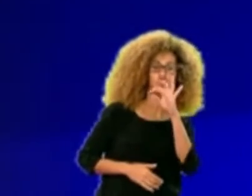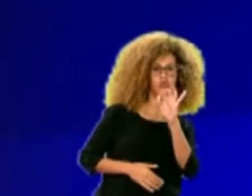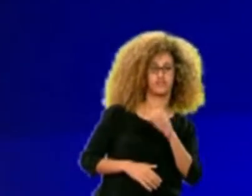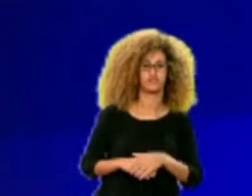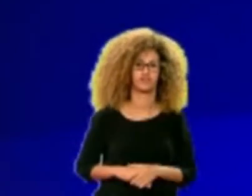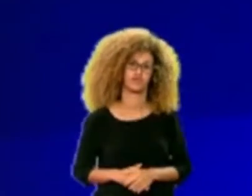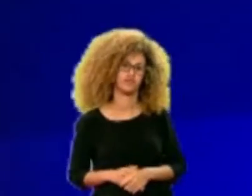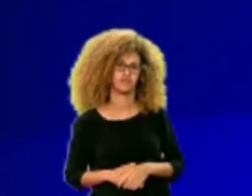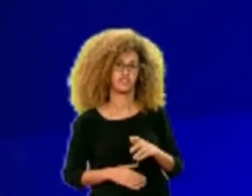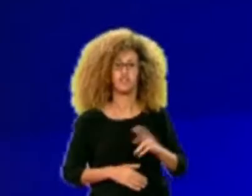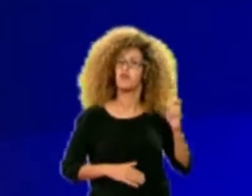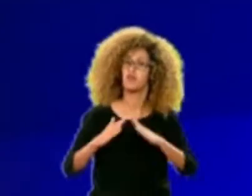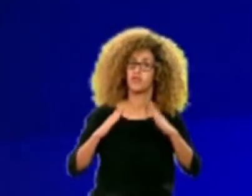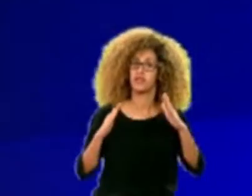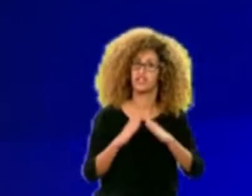Pasó usted por mi casa.